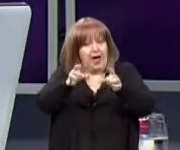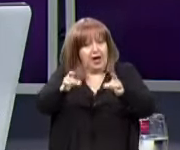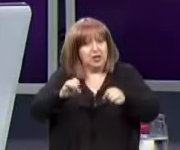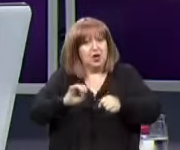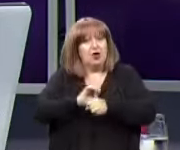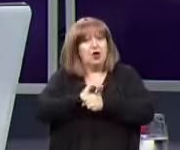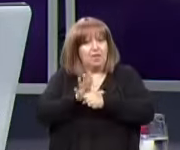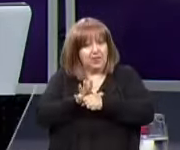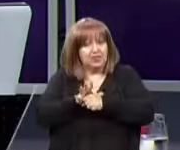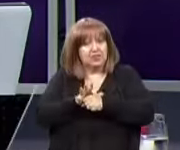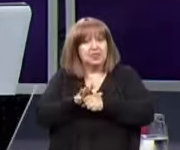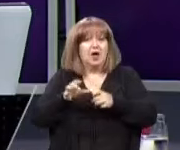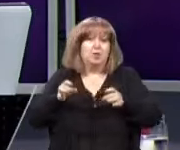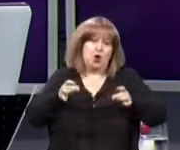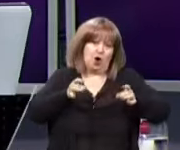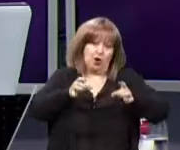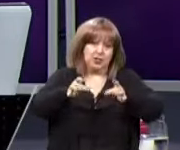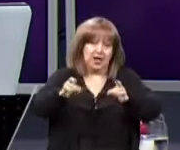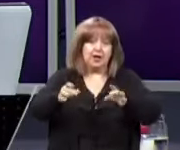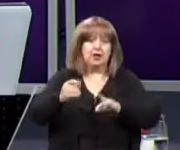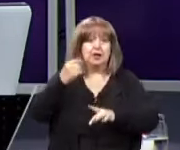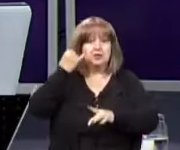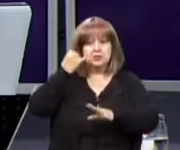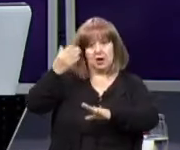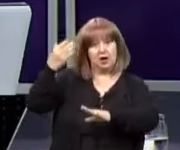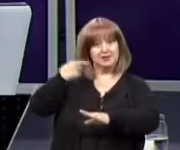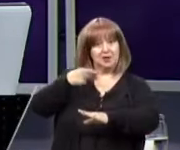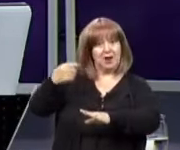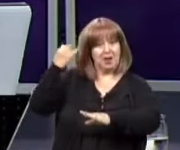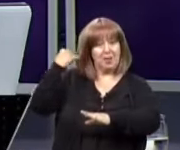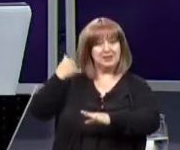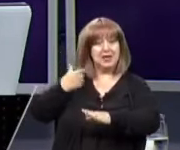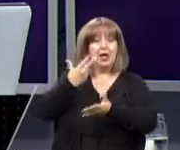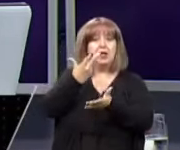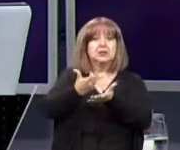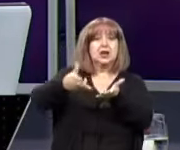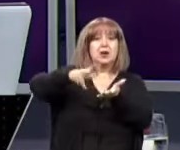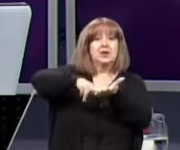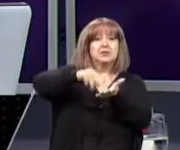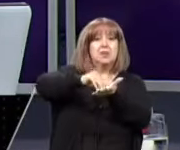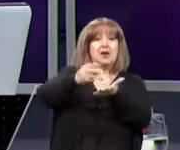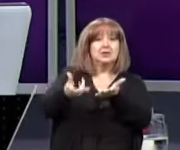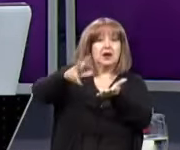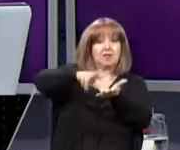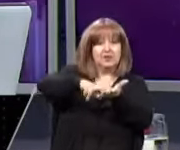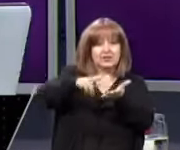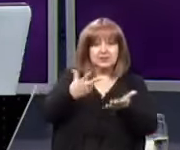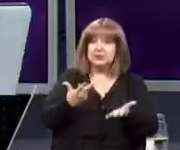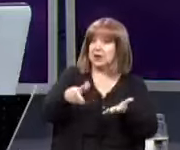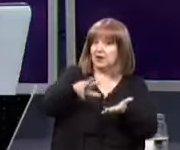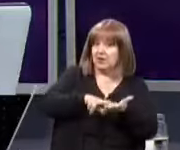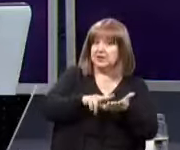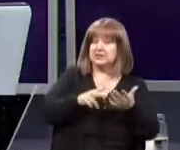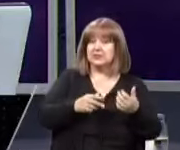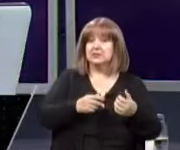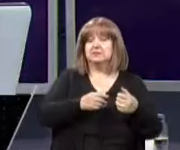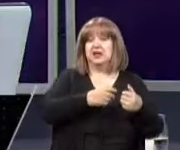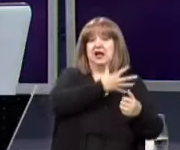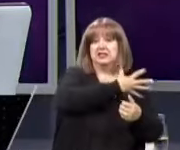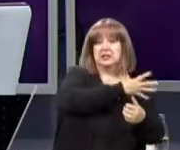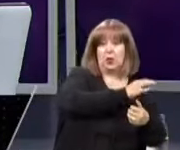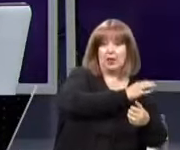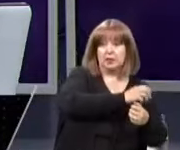COVID. Últimamente, lo decíamos, en la última semana se triplicaron los casos aquí en la provincia, ¿no? Replicando justamente en números más inferiores, pero de